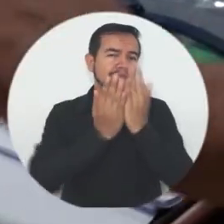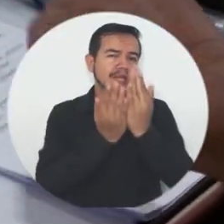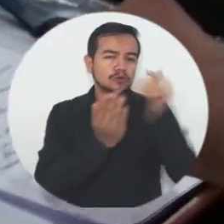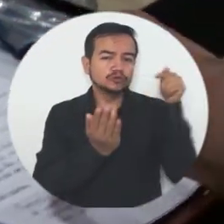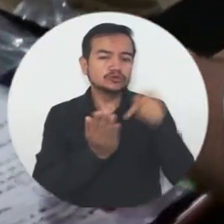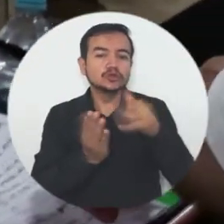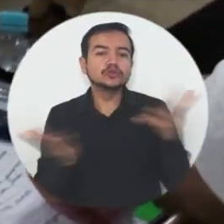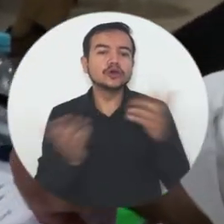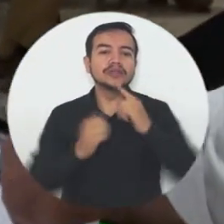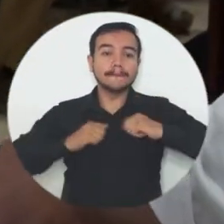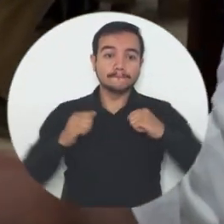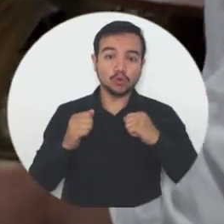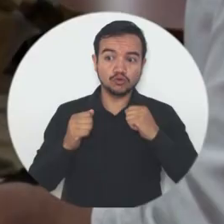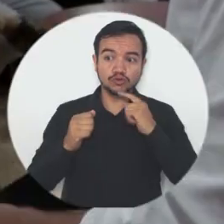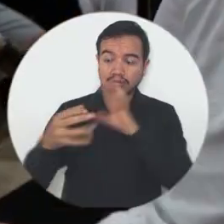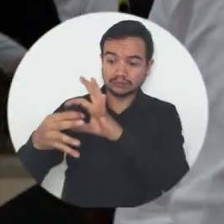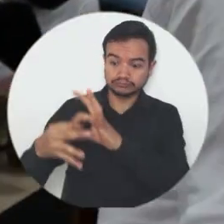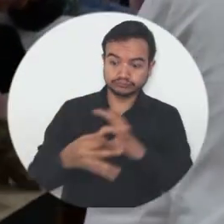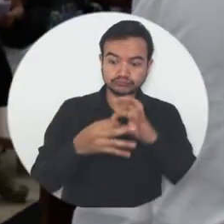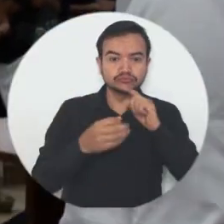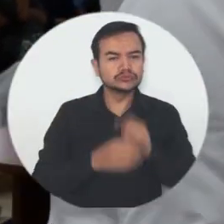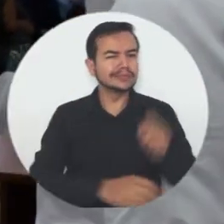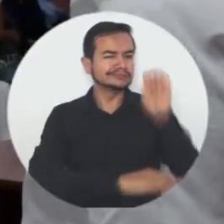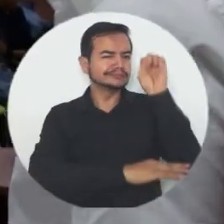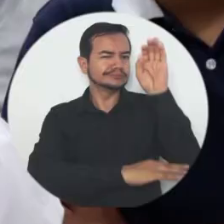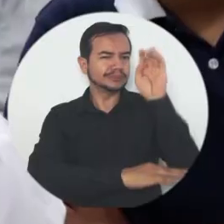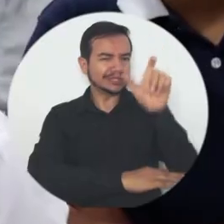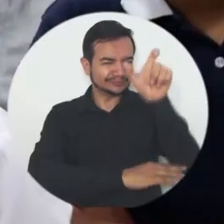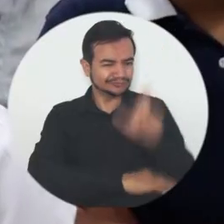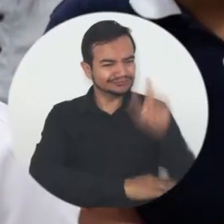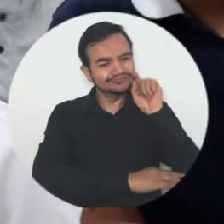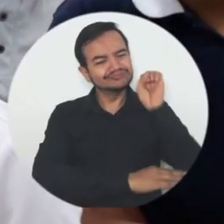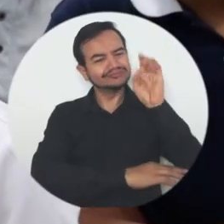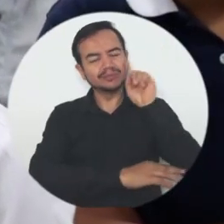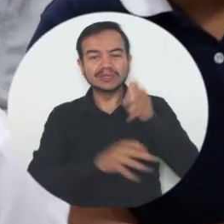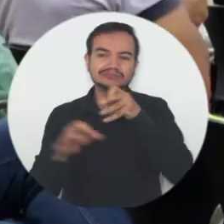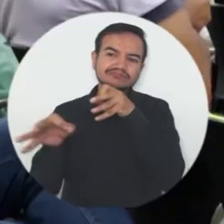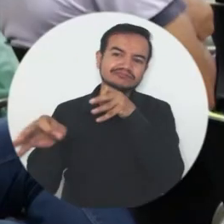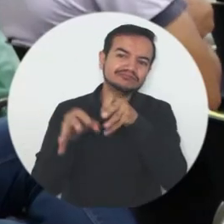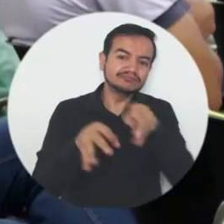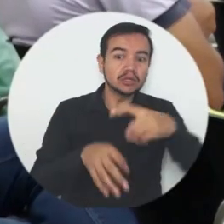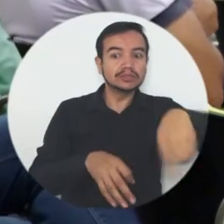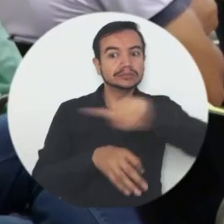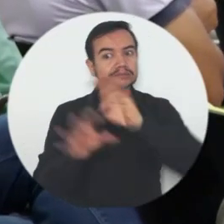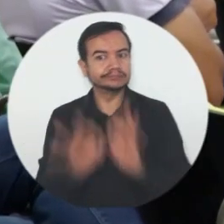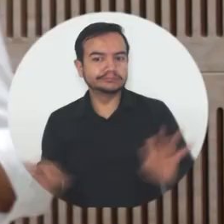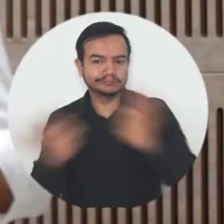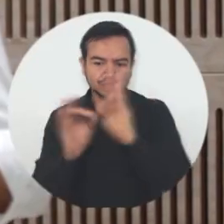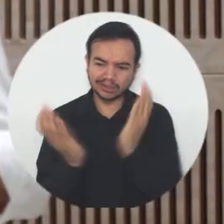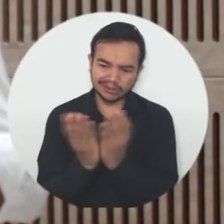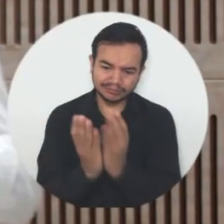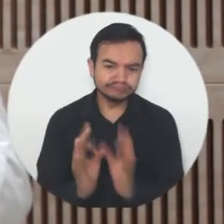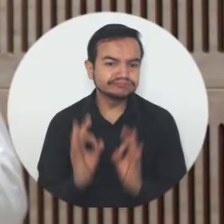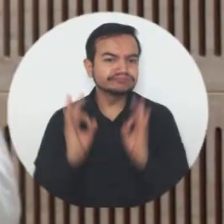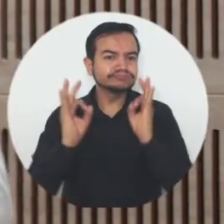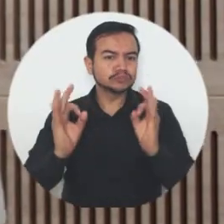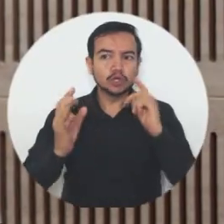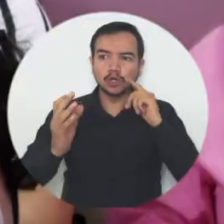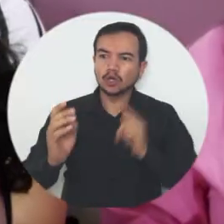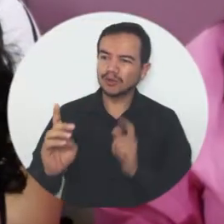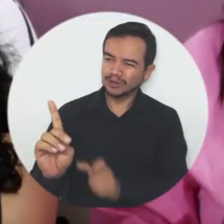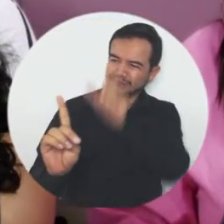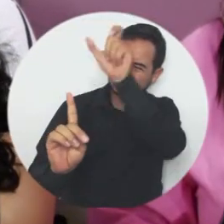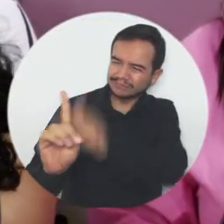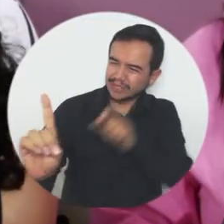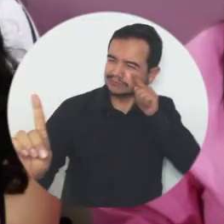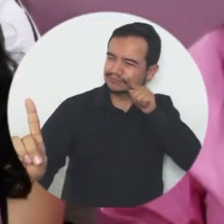Bogotá, el también profesor se declaró defensor de la educación pública de calidad e instó a la comunidad Unimagdalena a priorizar